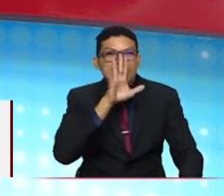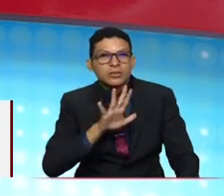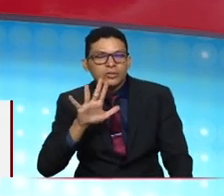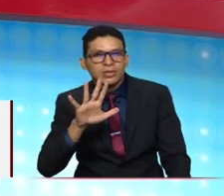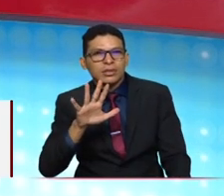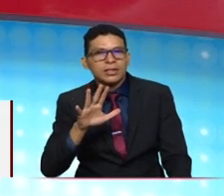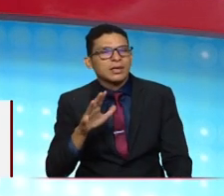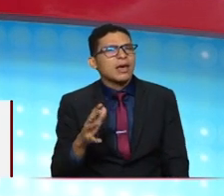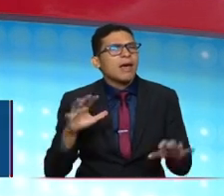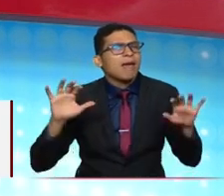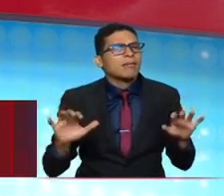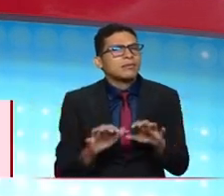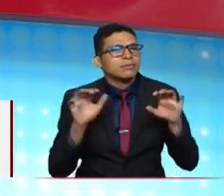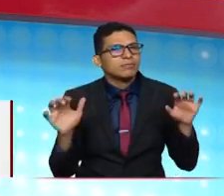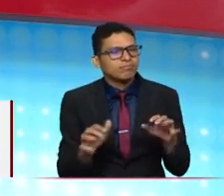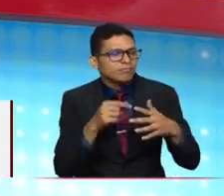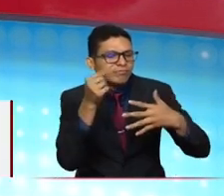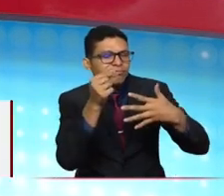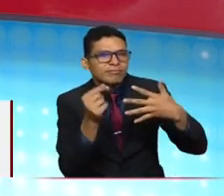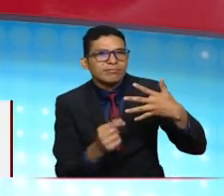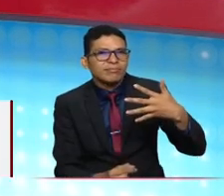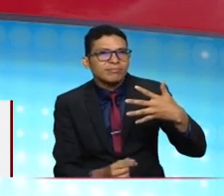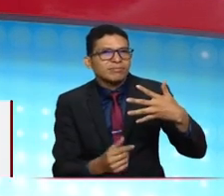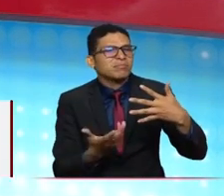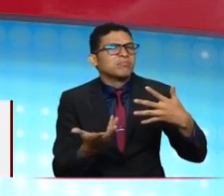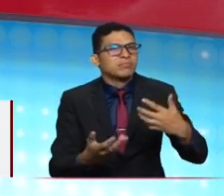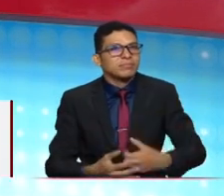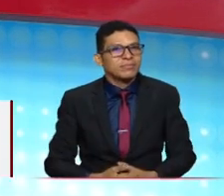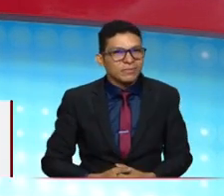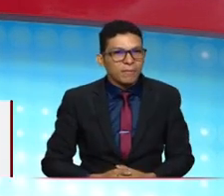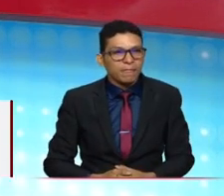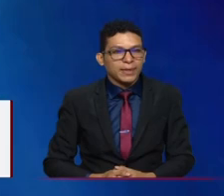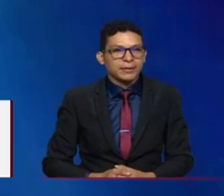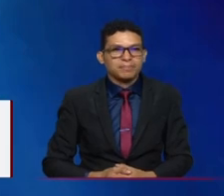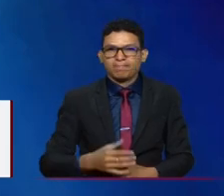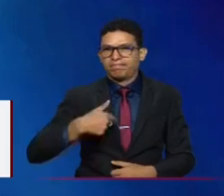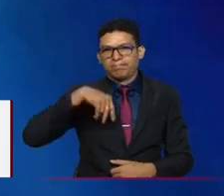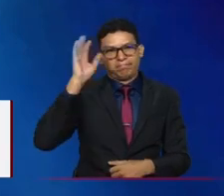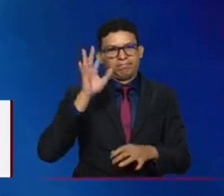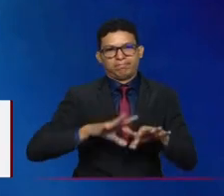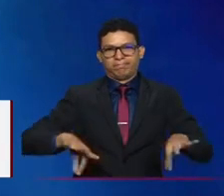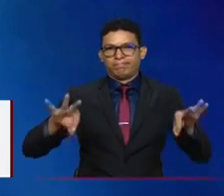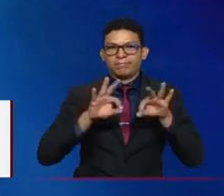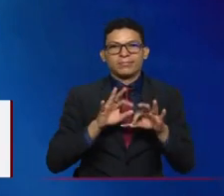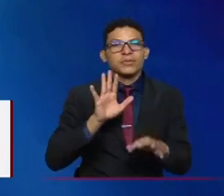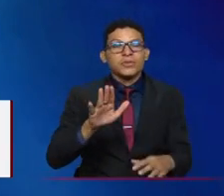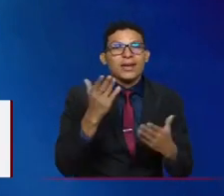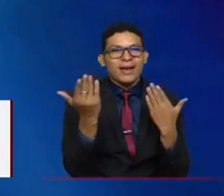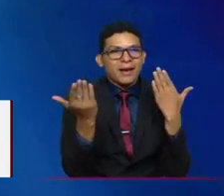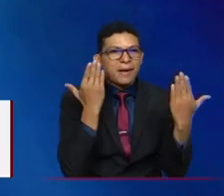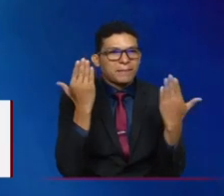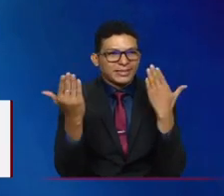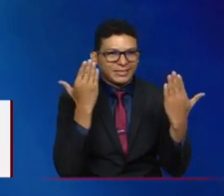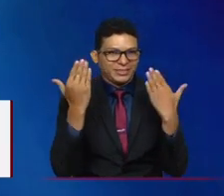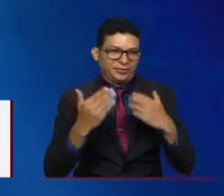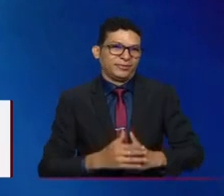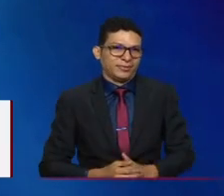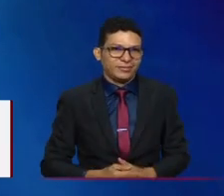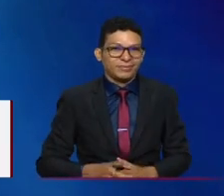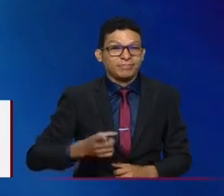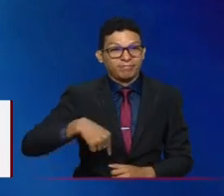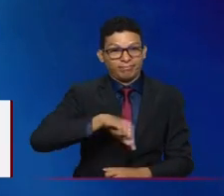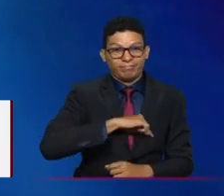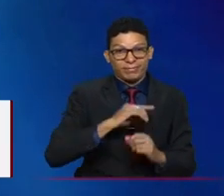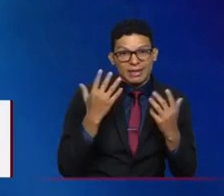otras actividades se van a poder encontrar propios y visitantes No pues lo más importante para mí es el campesino que nosotros celebramos